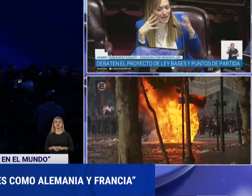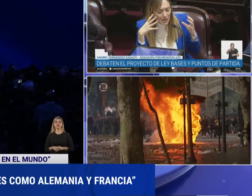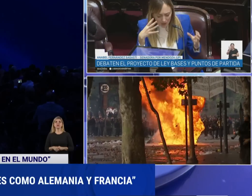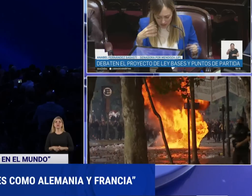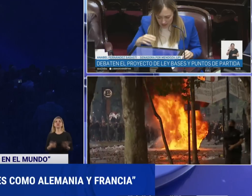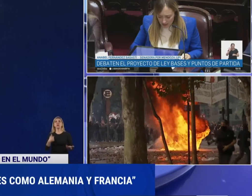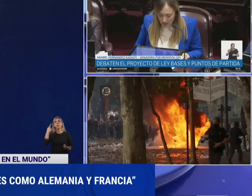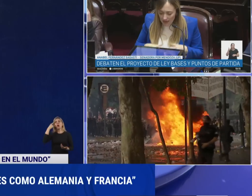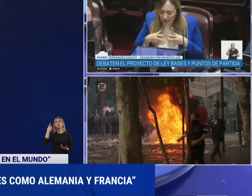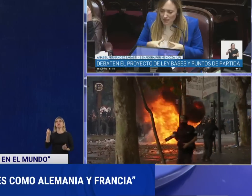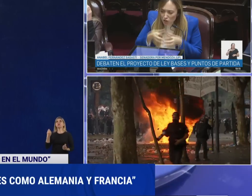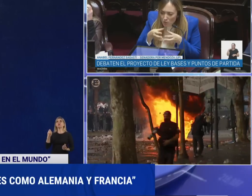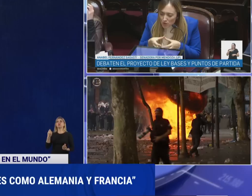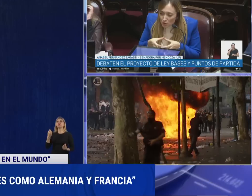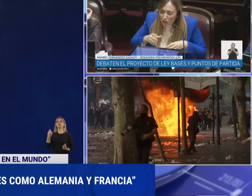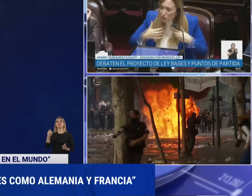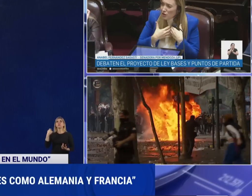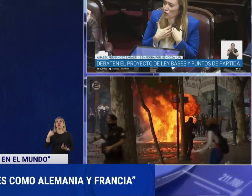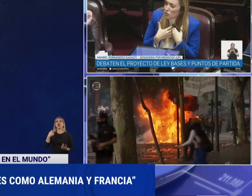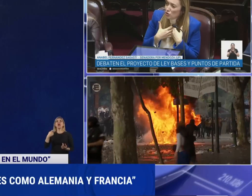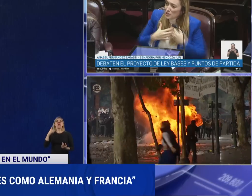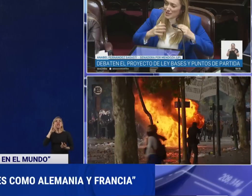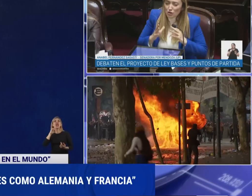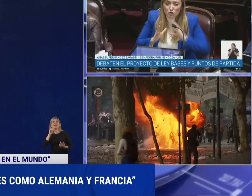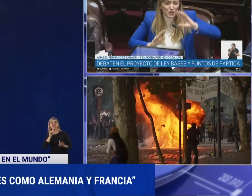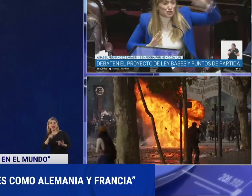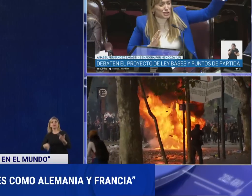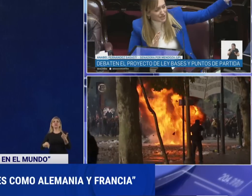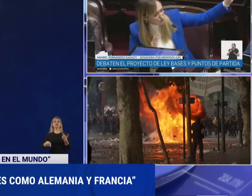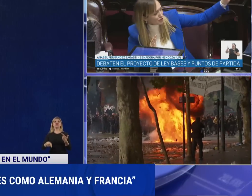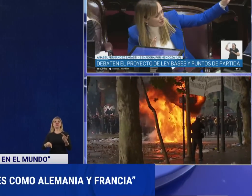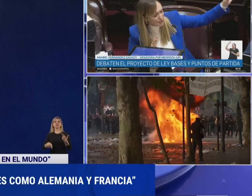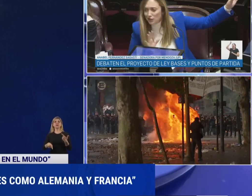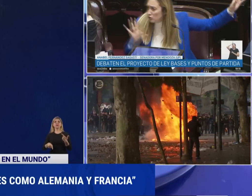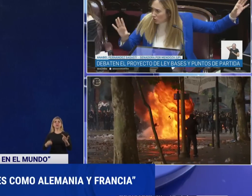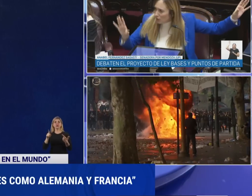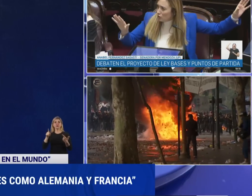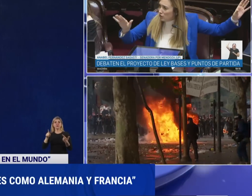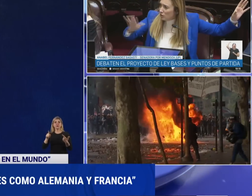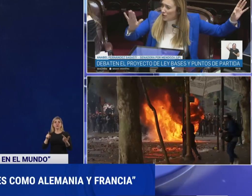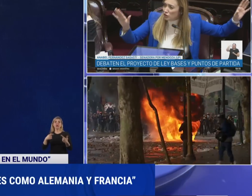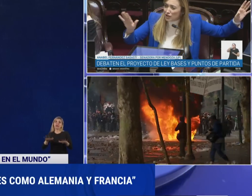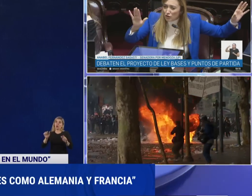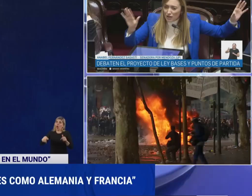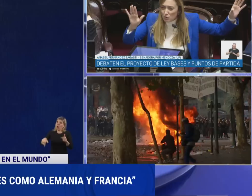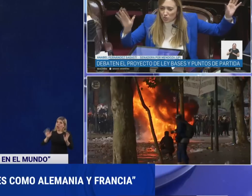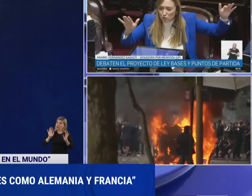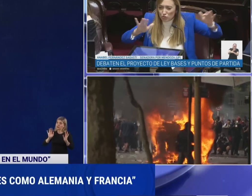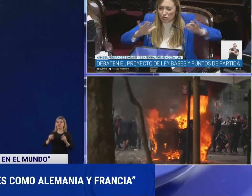Uno podría pensar en Irlanda, salvo lo que está haciendo en este momento, que